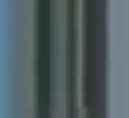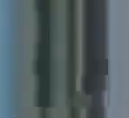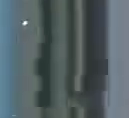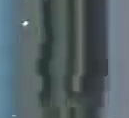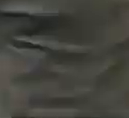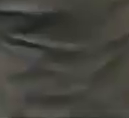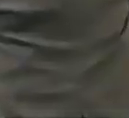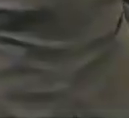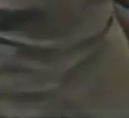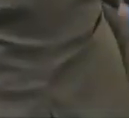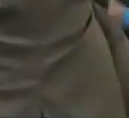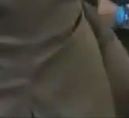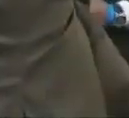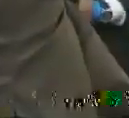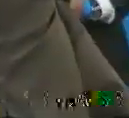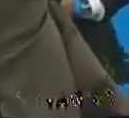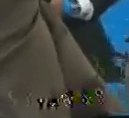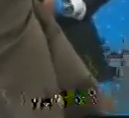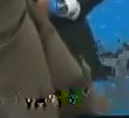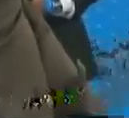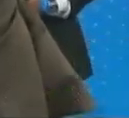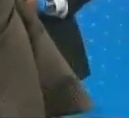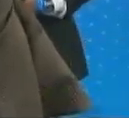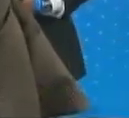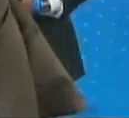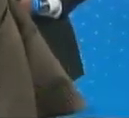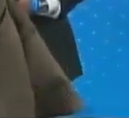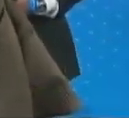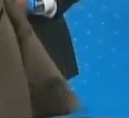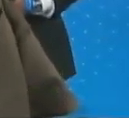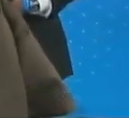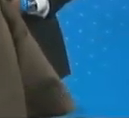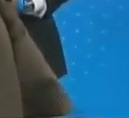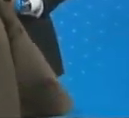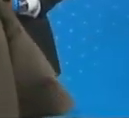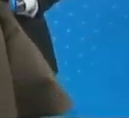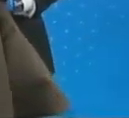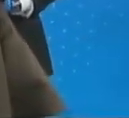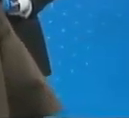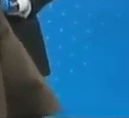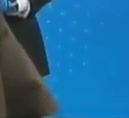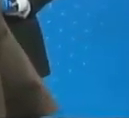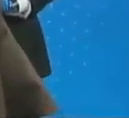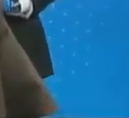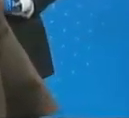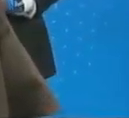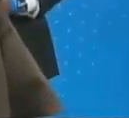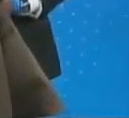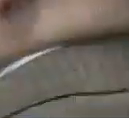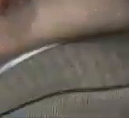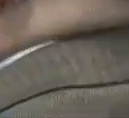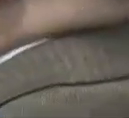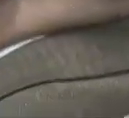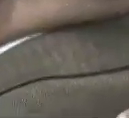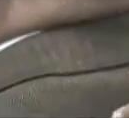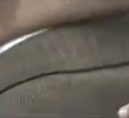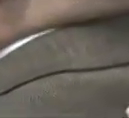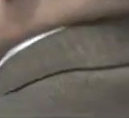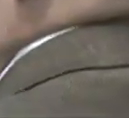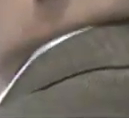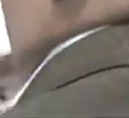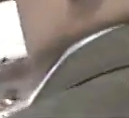¿Ah? Gracias por todo lo que me ha dado. Gracias a ti, que te vas a recuperar cada vez más. ¿Oíste? Que